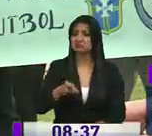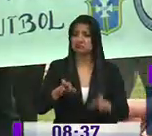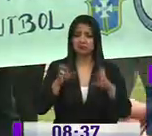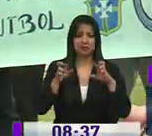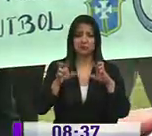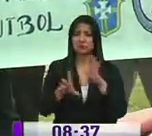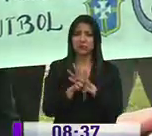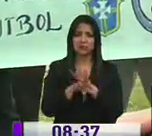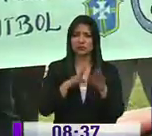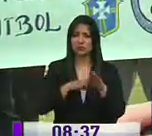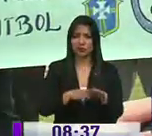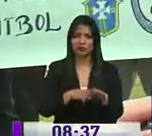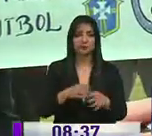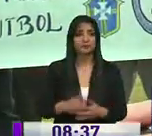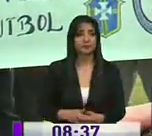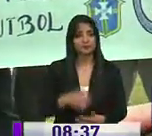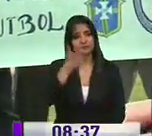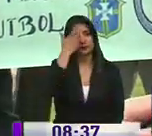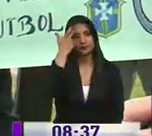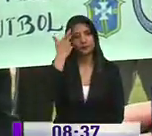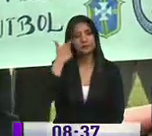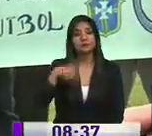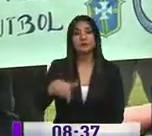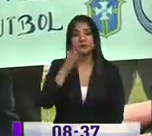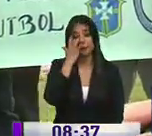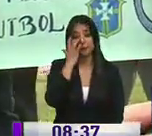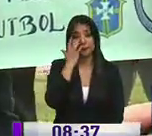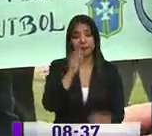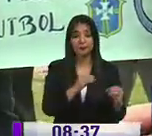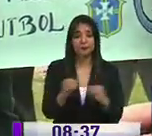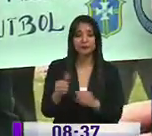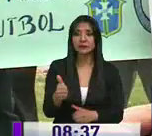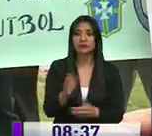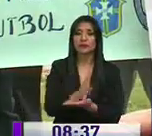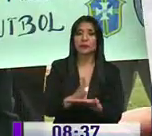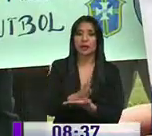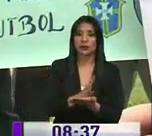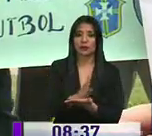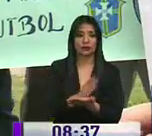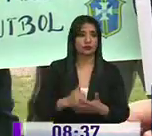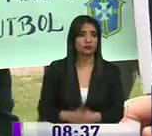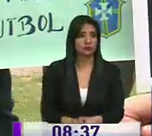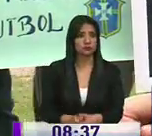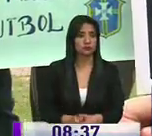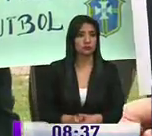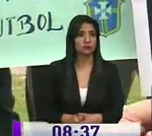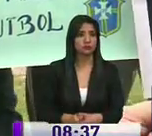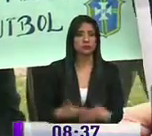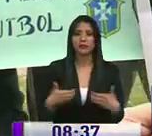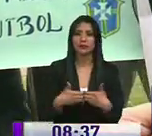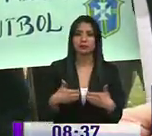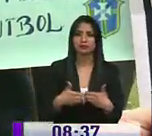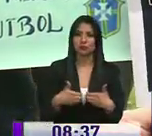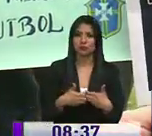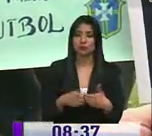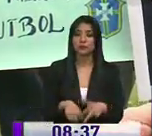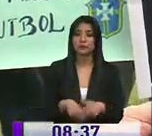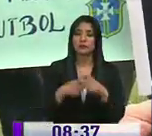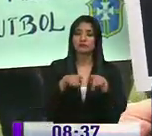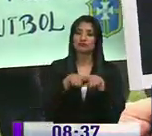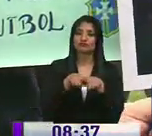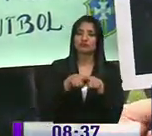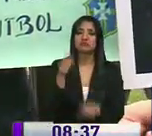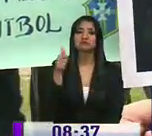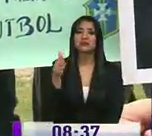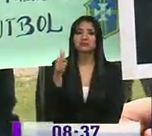nosotros nacimos de la organización barrial mismo nosotros nacimos como un campeonato organizado por